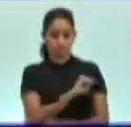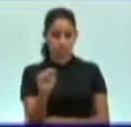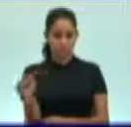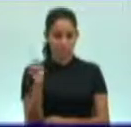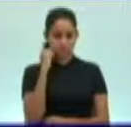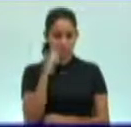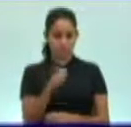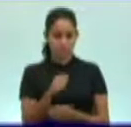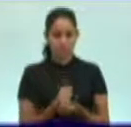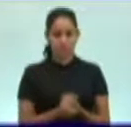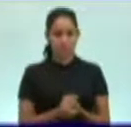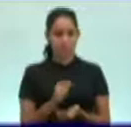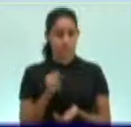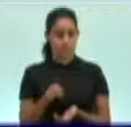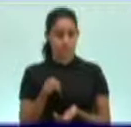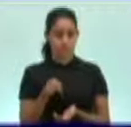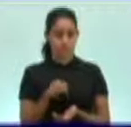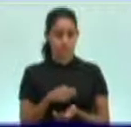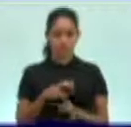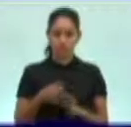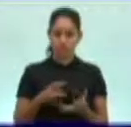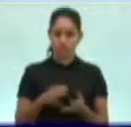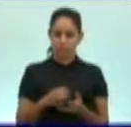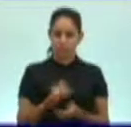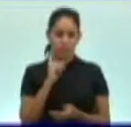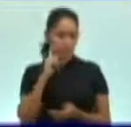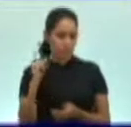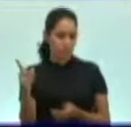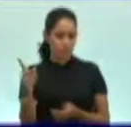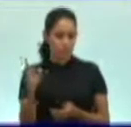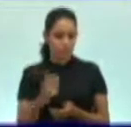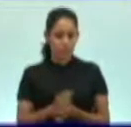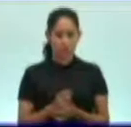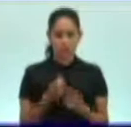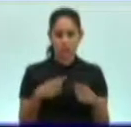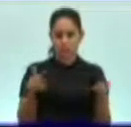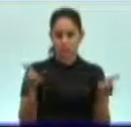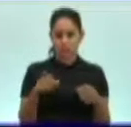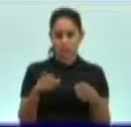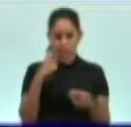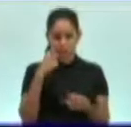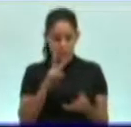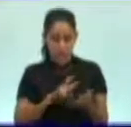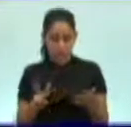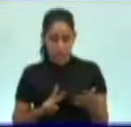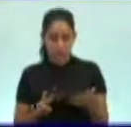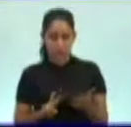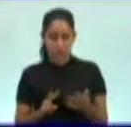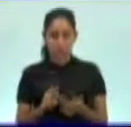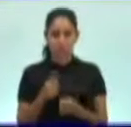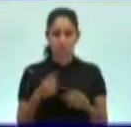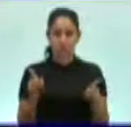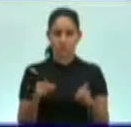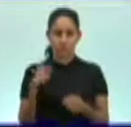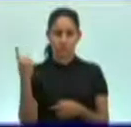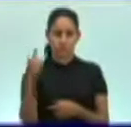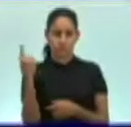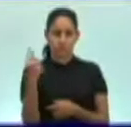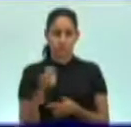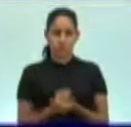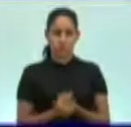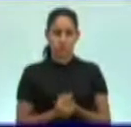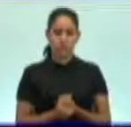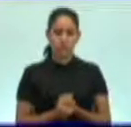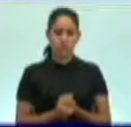esta manera, vamos a escuchar ahora, en la medida en que ustedes van leyendo la letra, la marcha